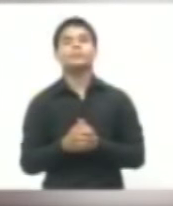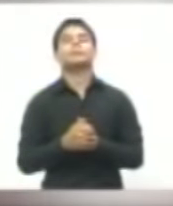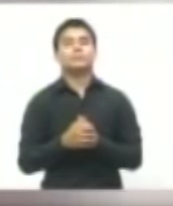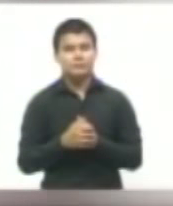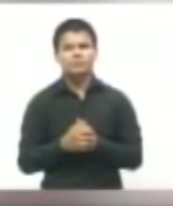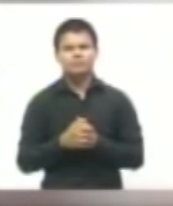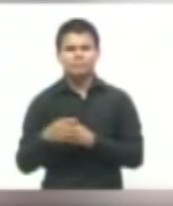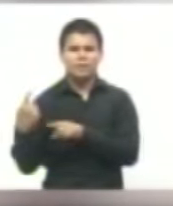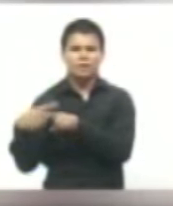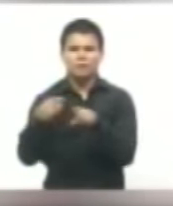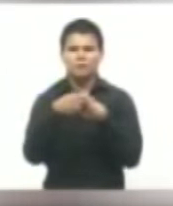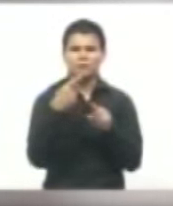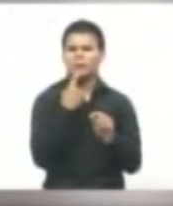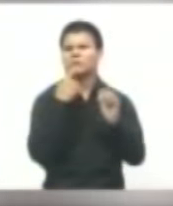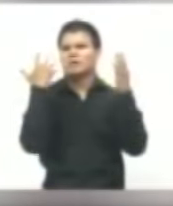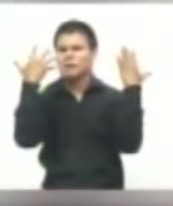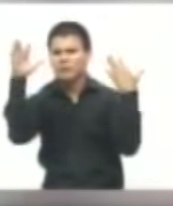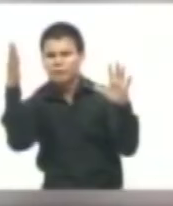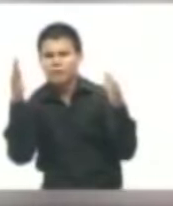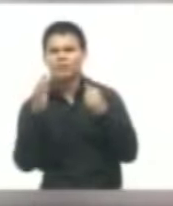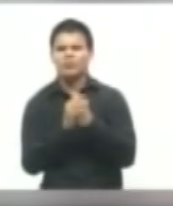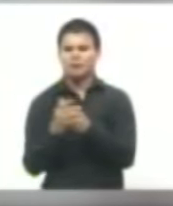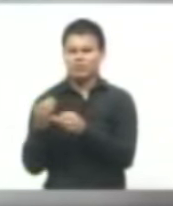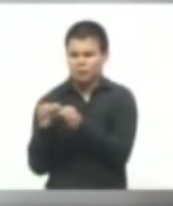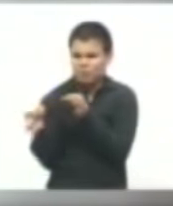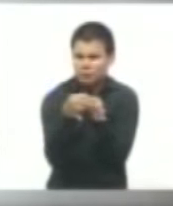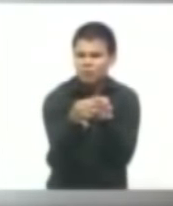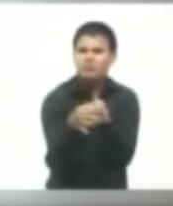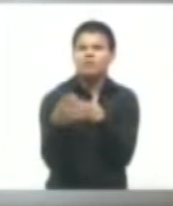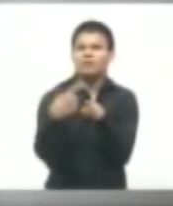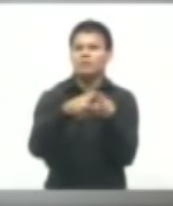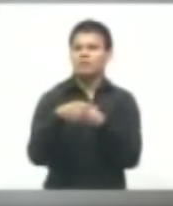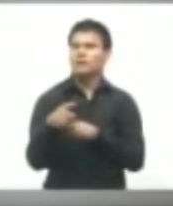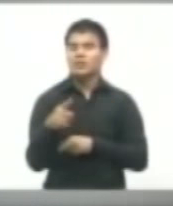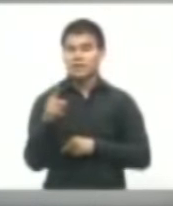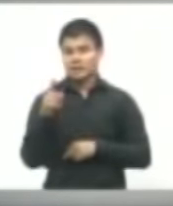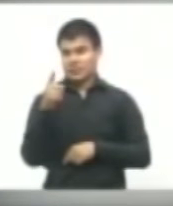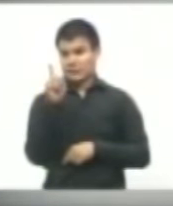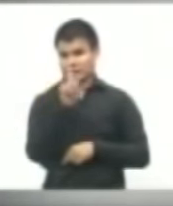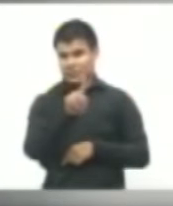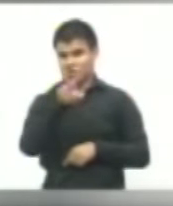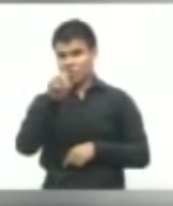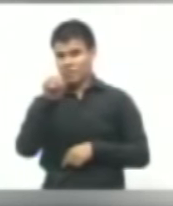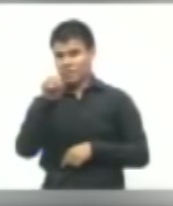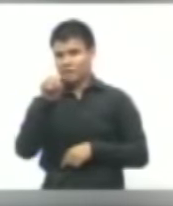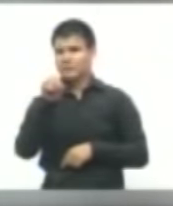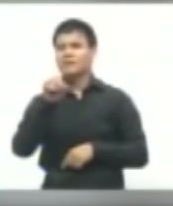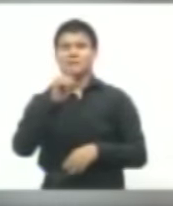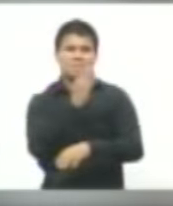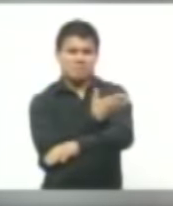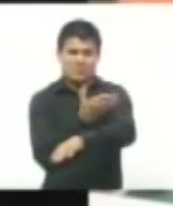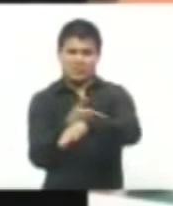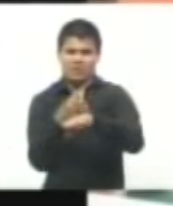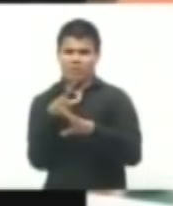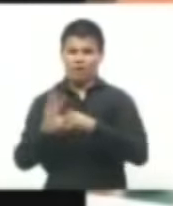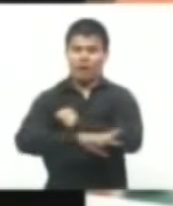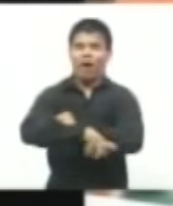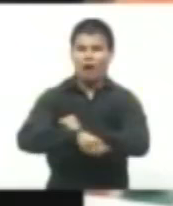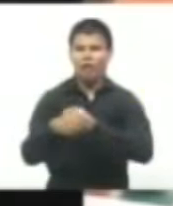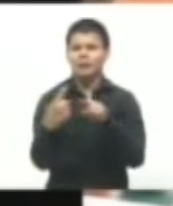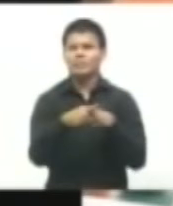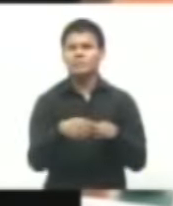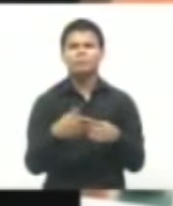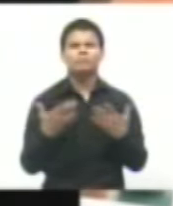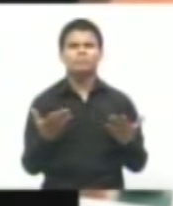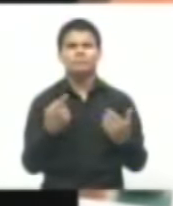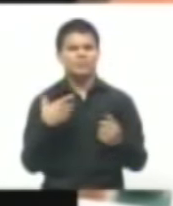celebración de fiestas populares municipales por un valor de 120 millones de pesos. Según informes de la Fiscalía, entre los capturados está el alcalde